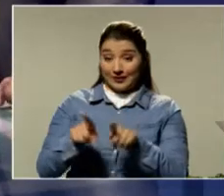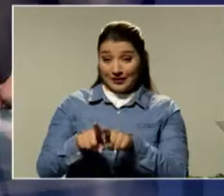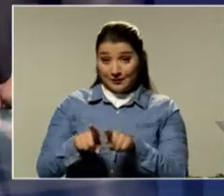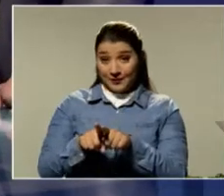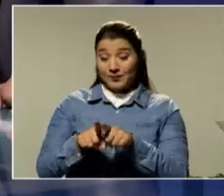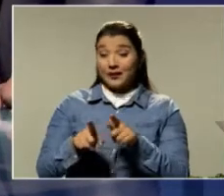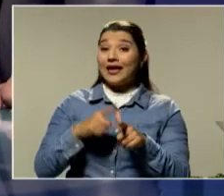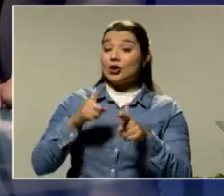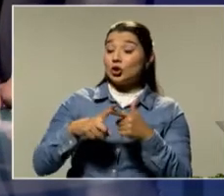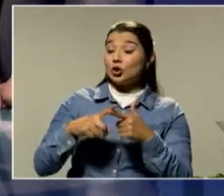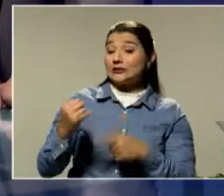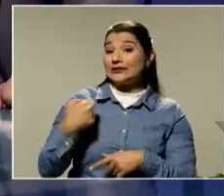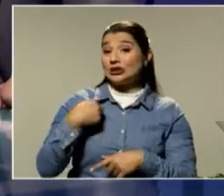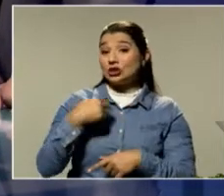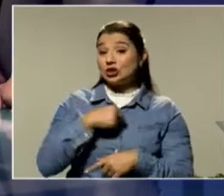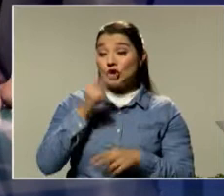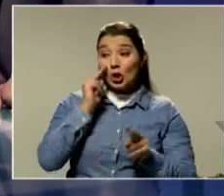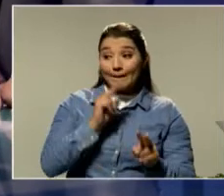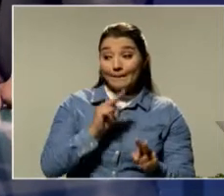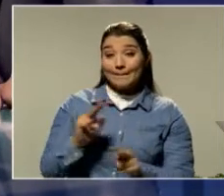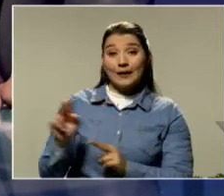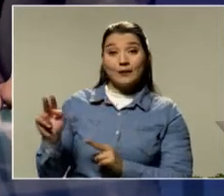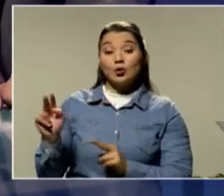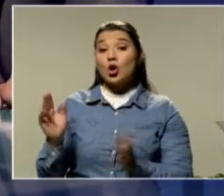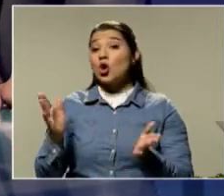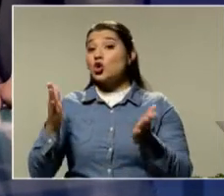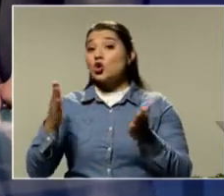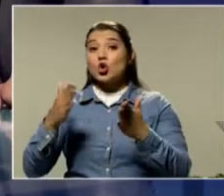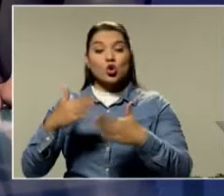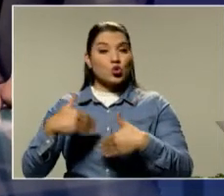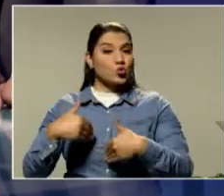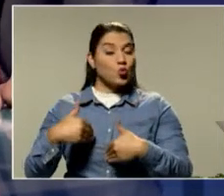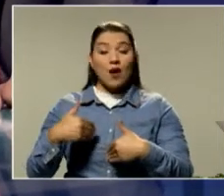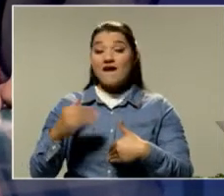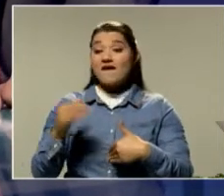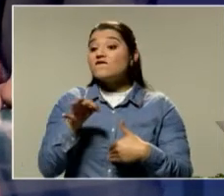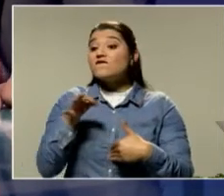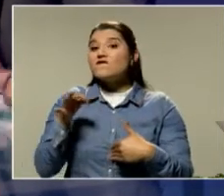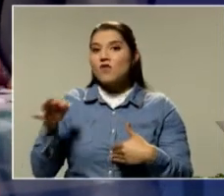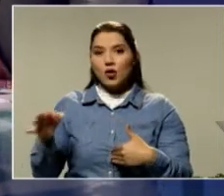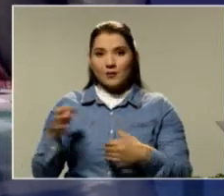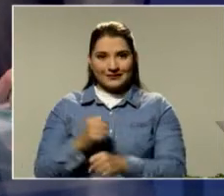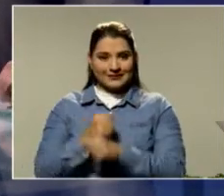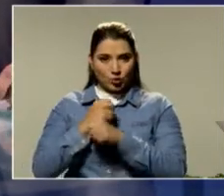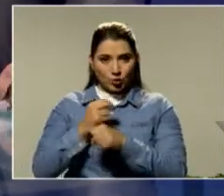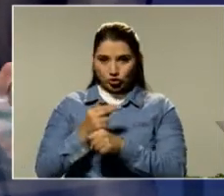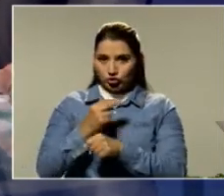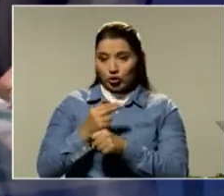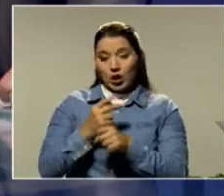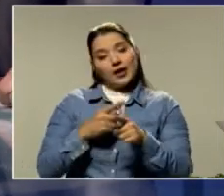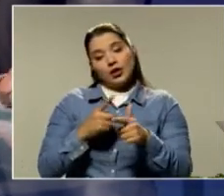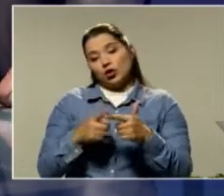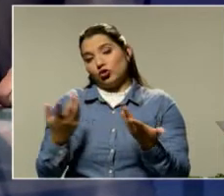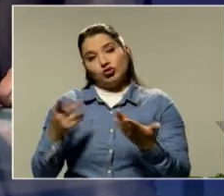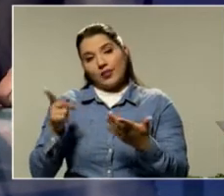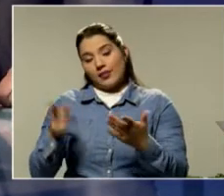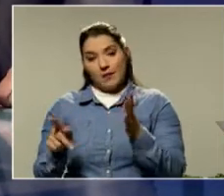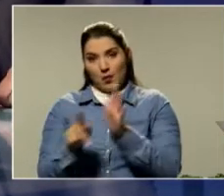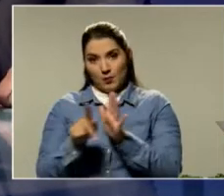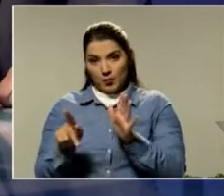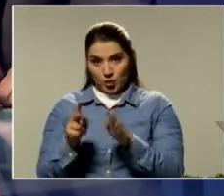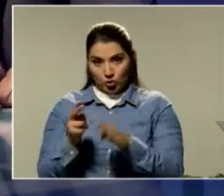ve que no hay posibilidades de un uso de acuerdo con buenas prácticas agrícolas, bueno, no hay más remedio que prohibir. En